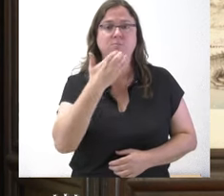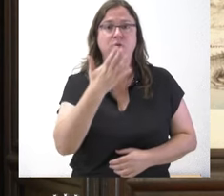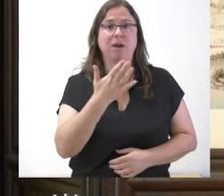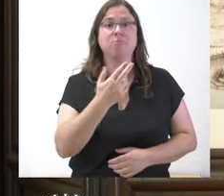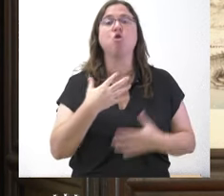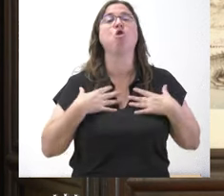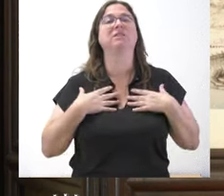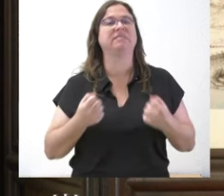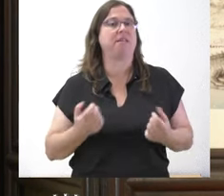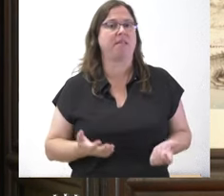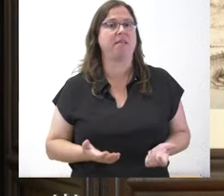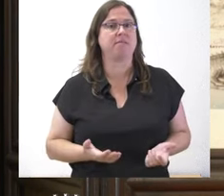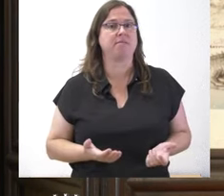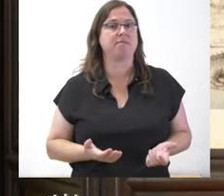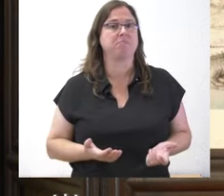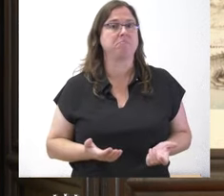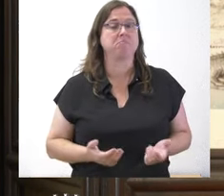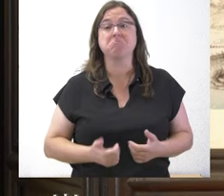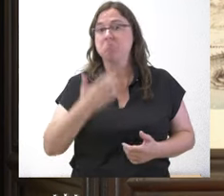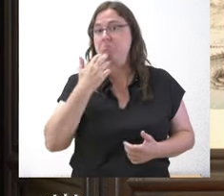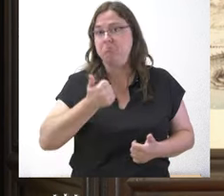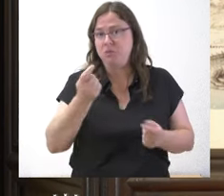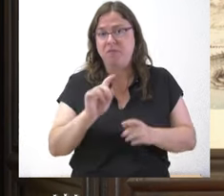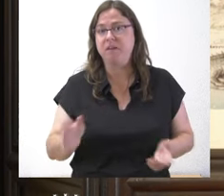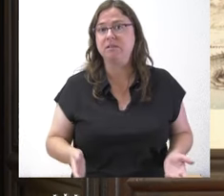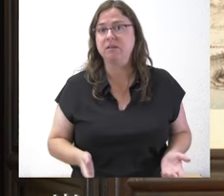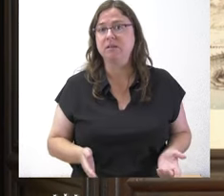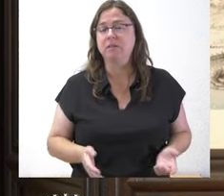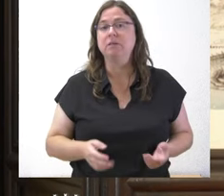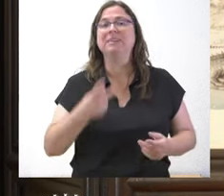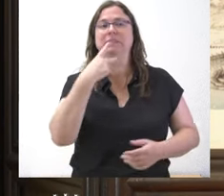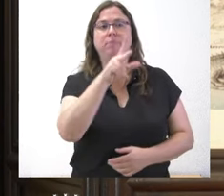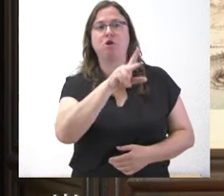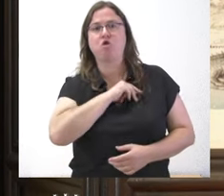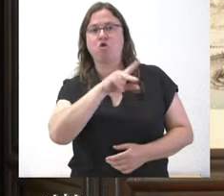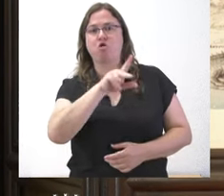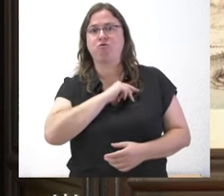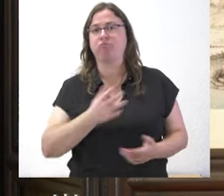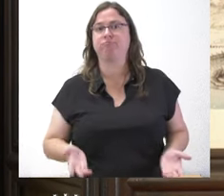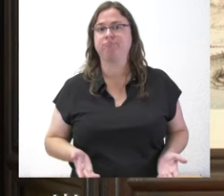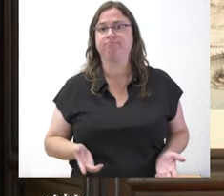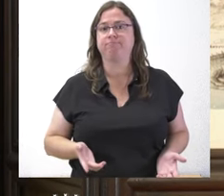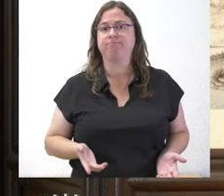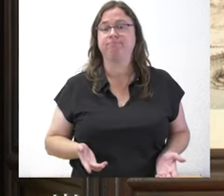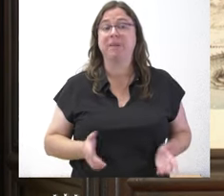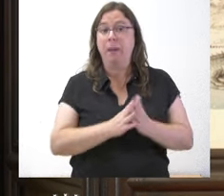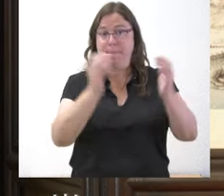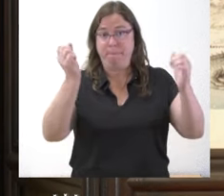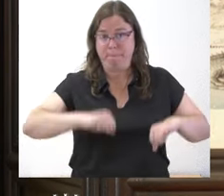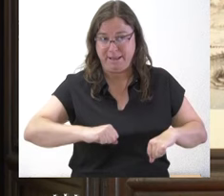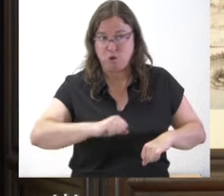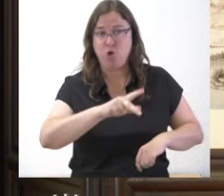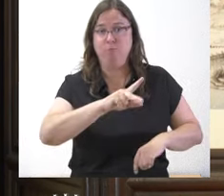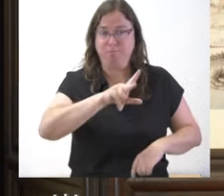sanidad Sin poner más ejemplos siempre rechazaron eh Ya no el pacto ni